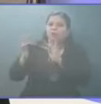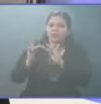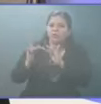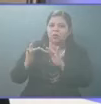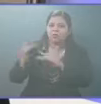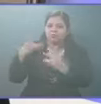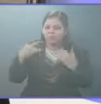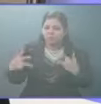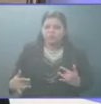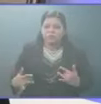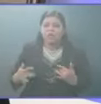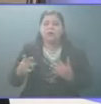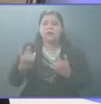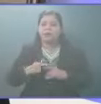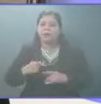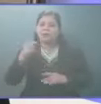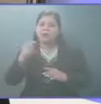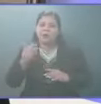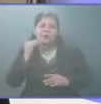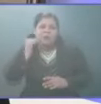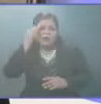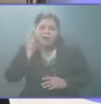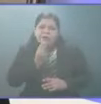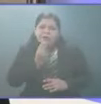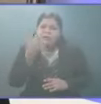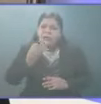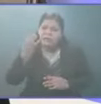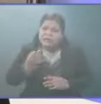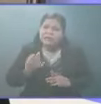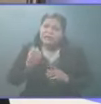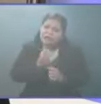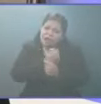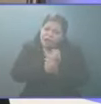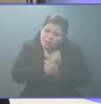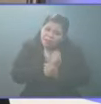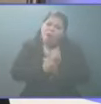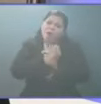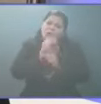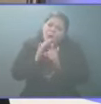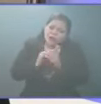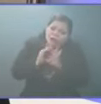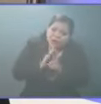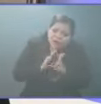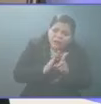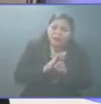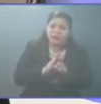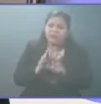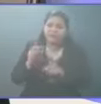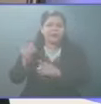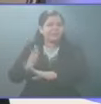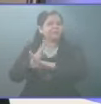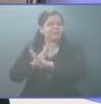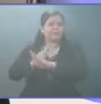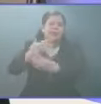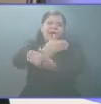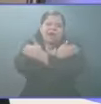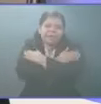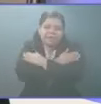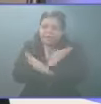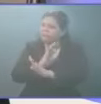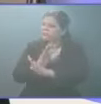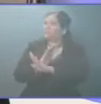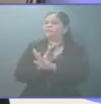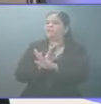o necesita mucho cariño, mucha comprensión, pero se tuvieron que limitar abrazos, no se podía